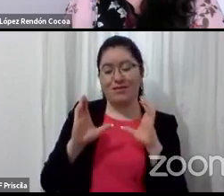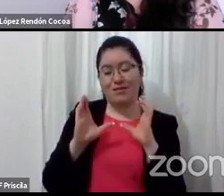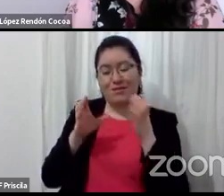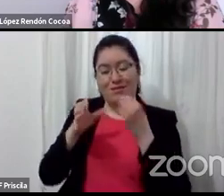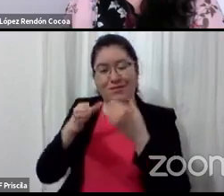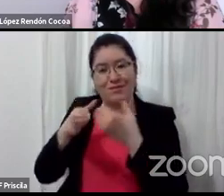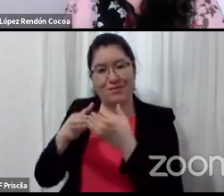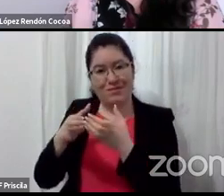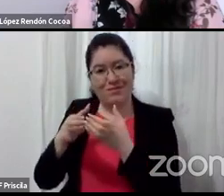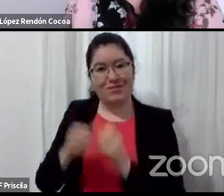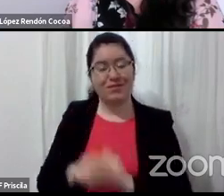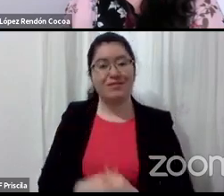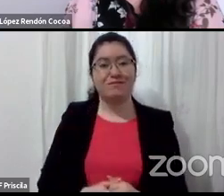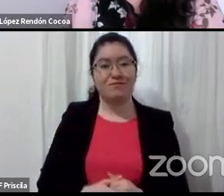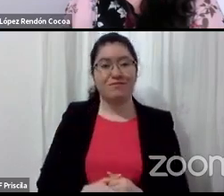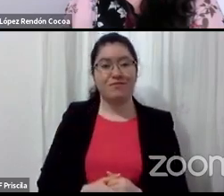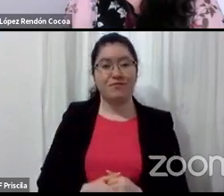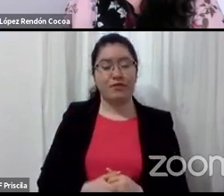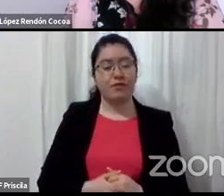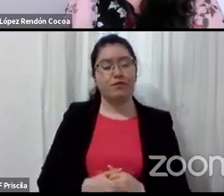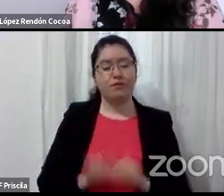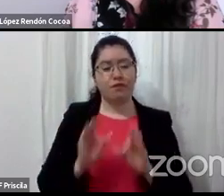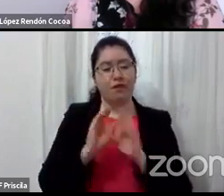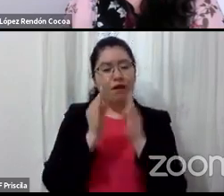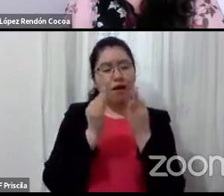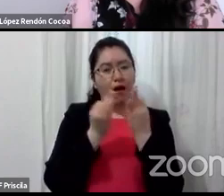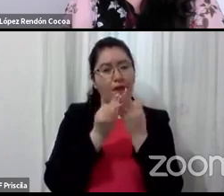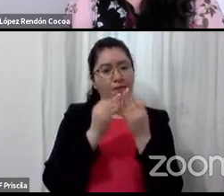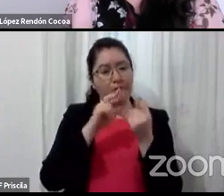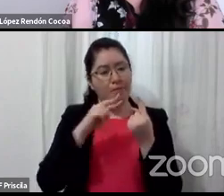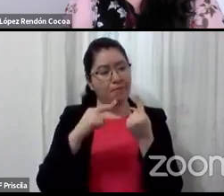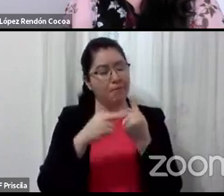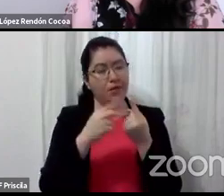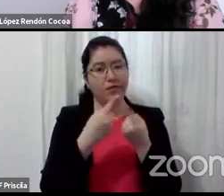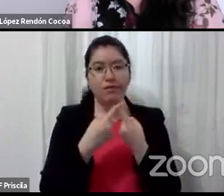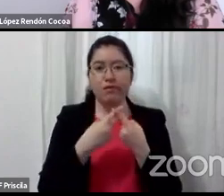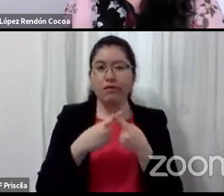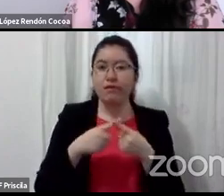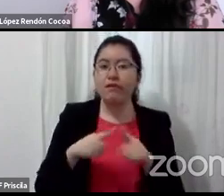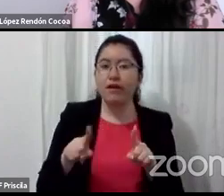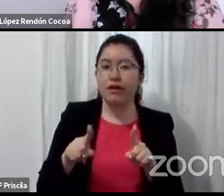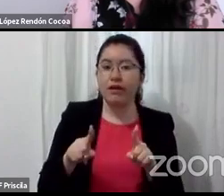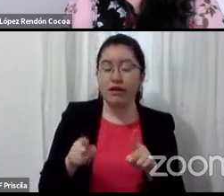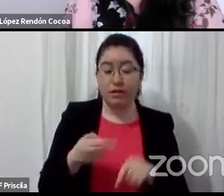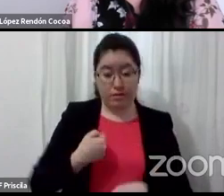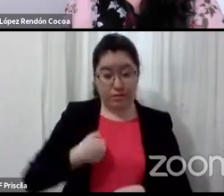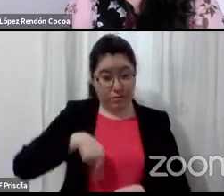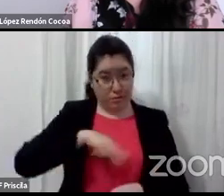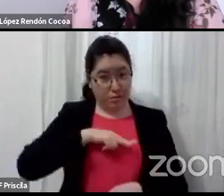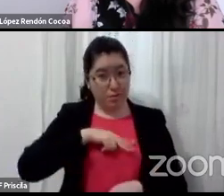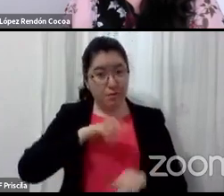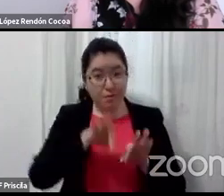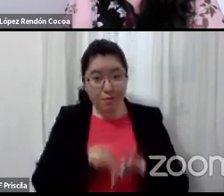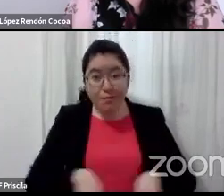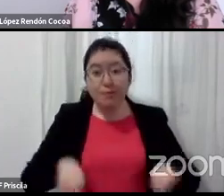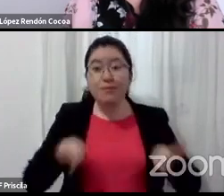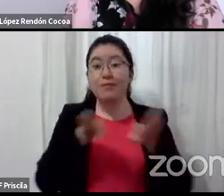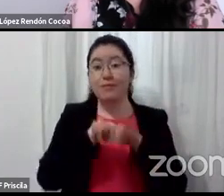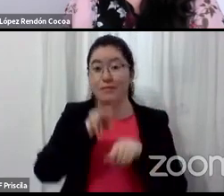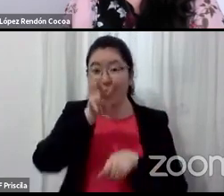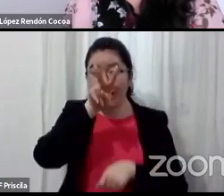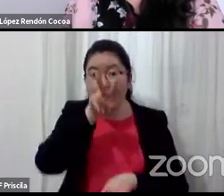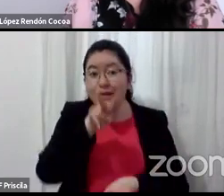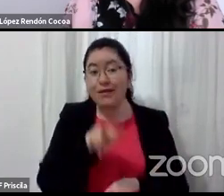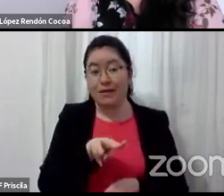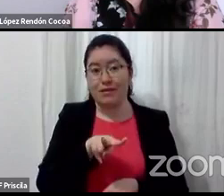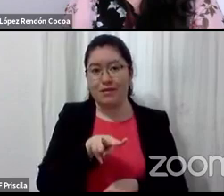con una dimensión totalmente distinta. Por supuesto que una de las cuestiones para nosotras fundamentales como eje transversal en